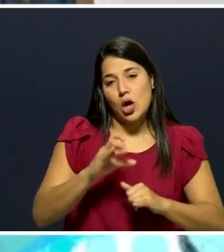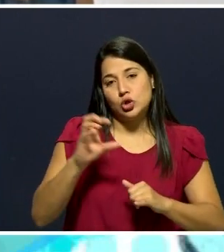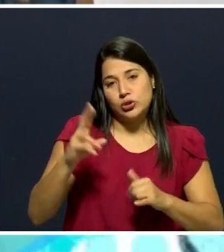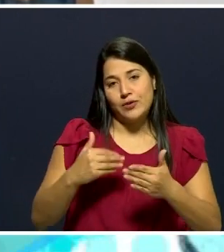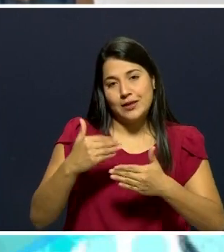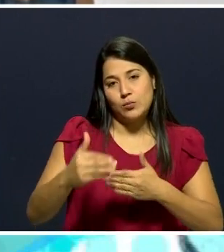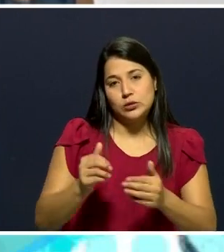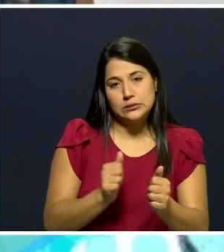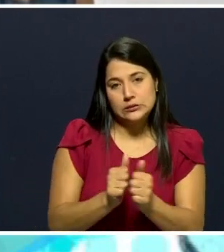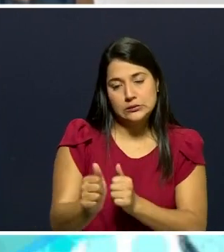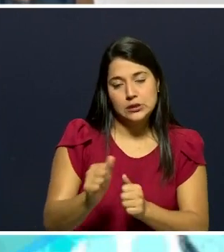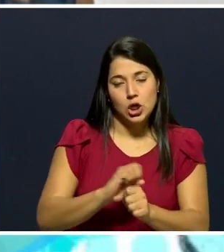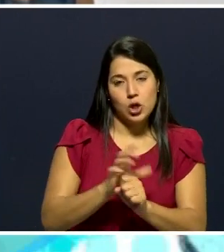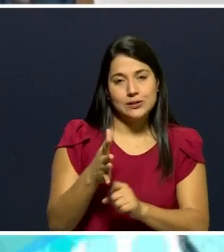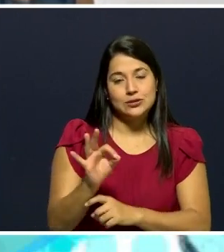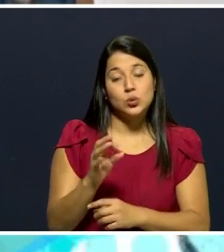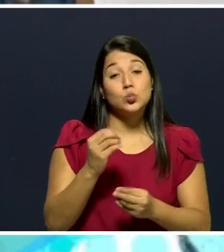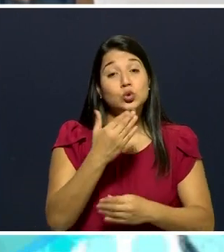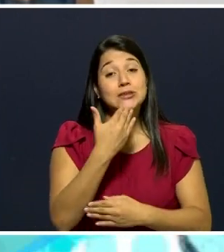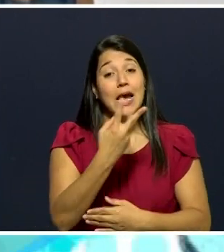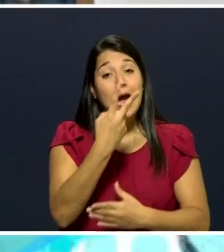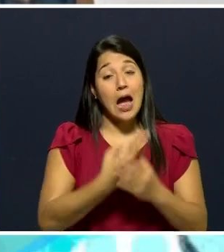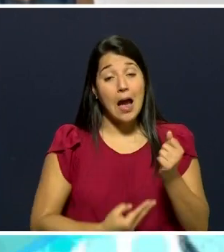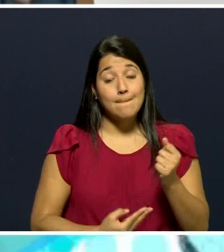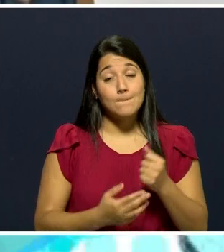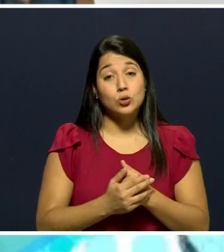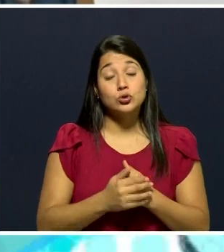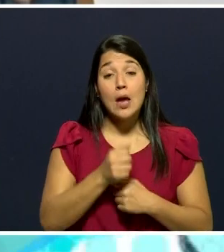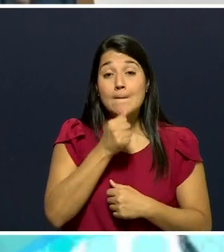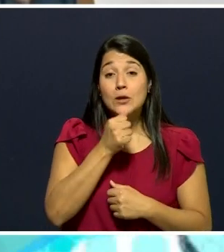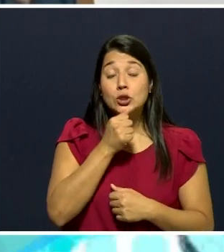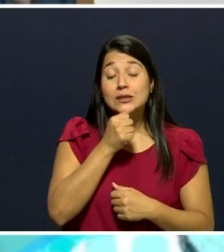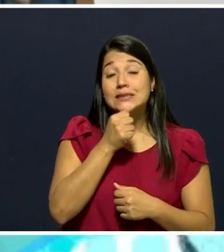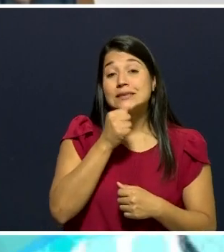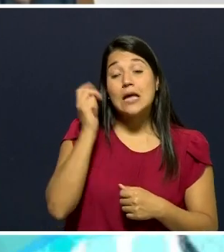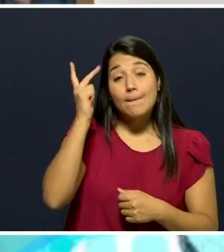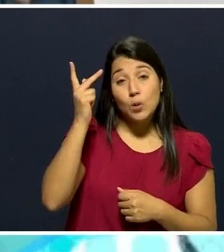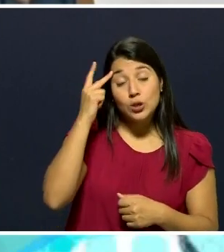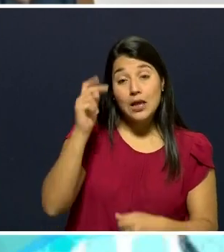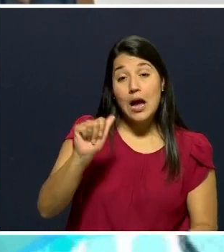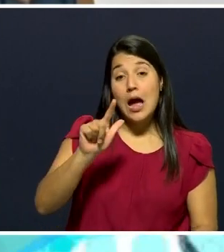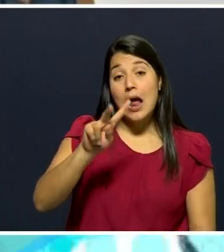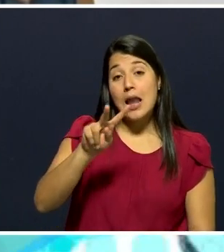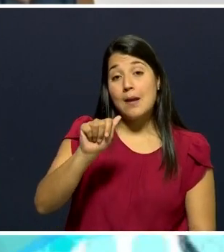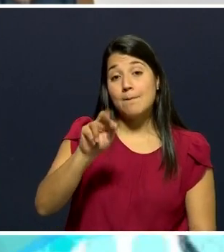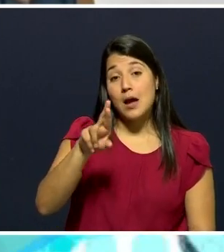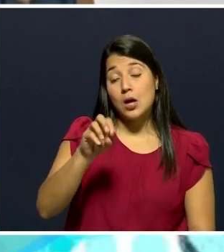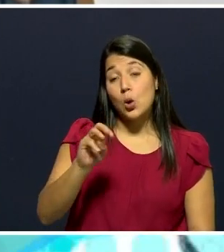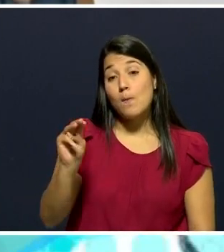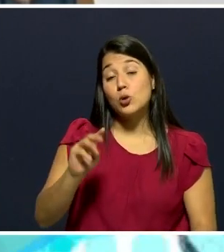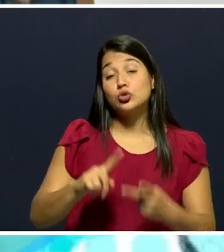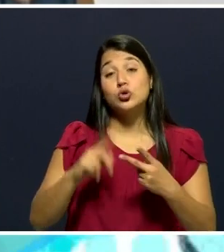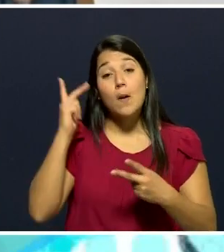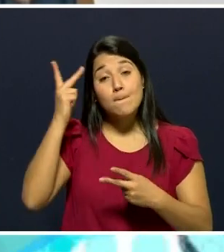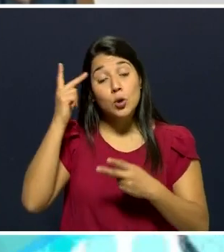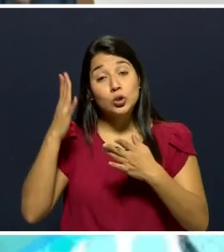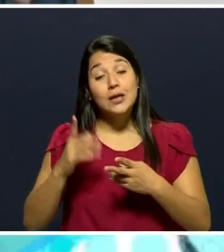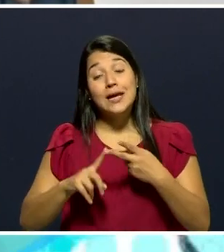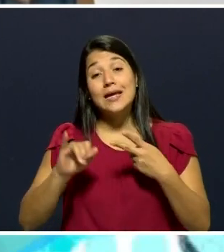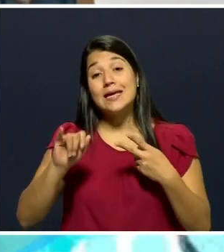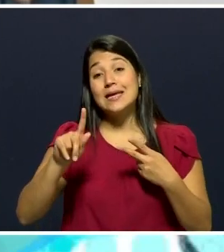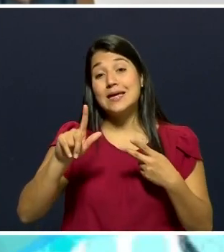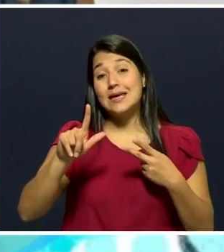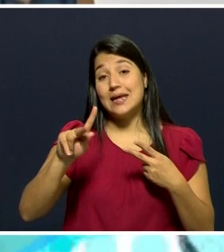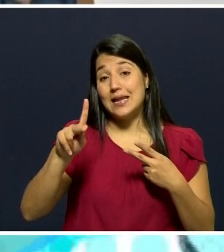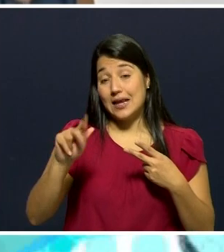emergencia. Muchísimas gracias a ambos, el periodista político Álvaro Murillo y la politóloga Ilka Tremiño.